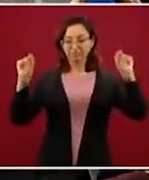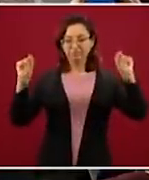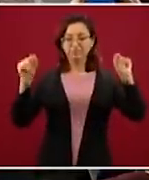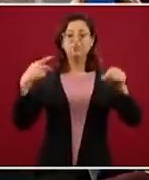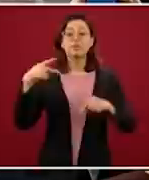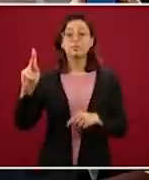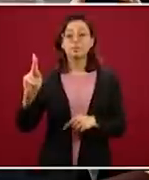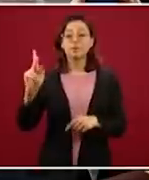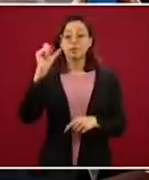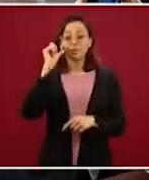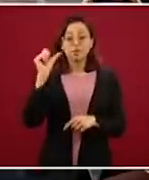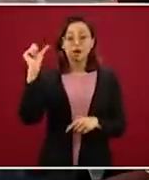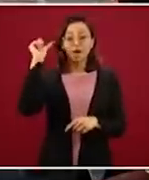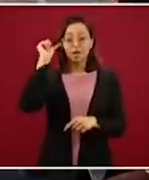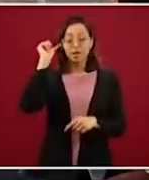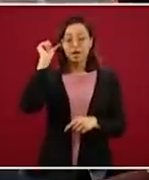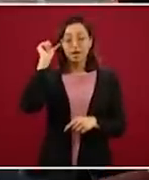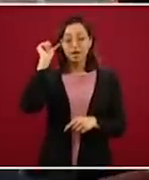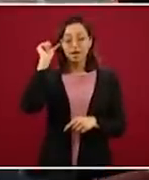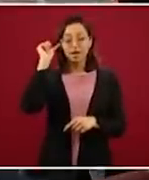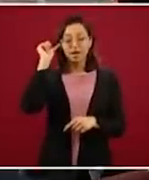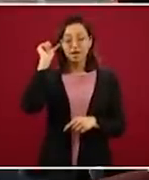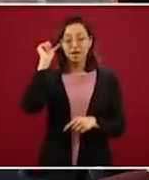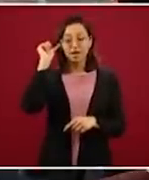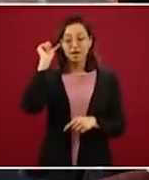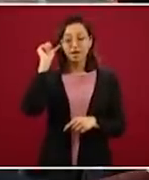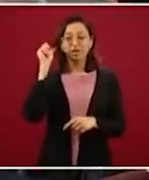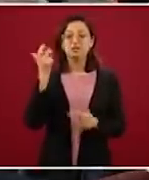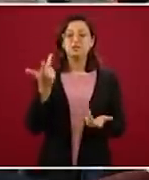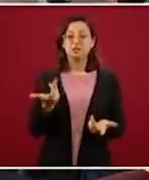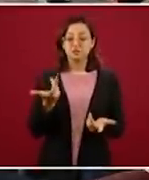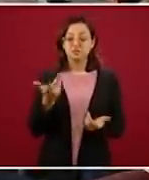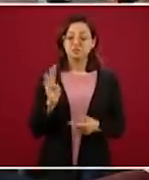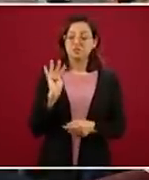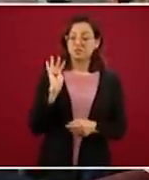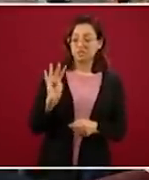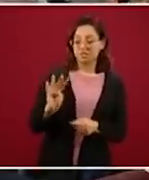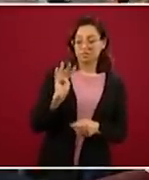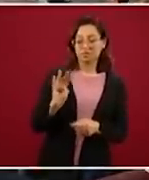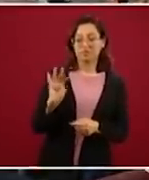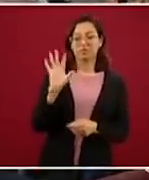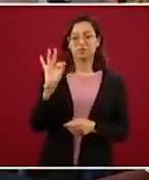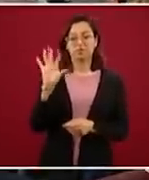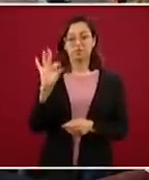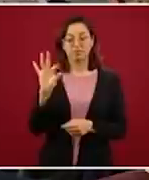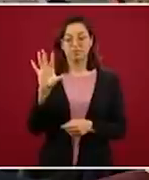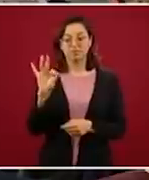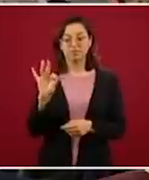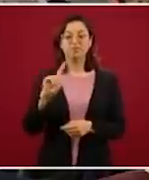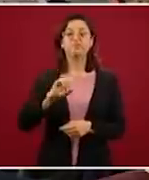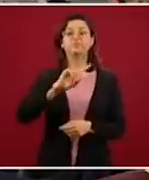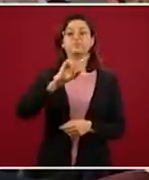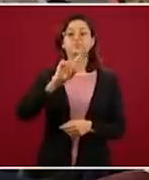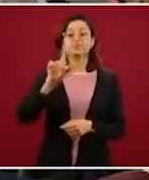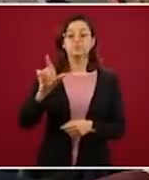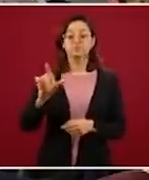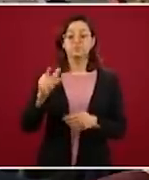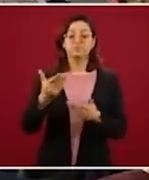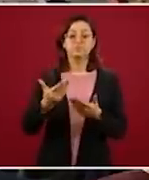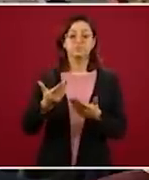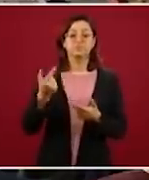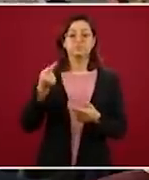Ayer estaba en 19.40, después de